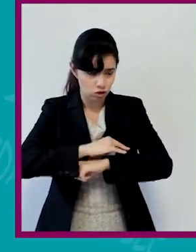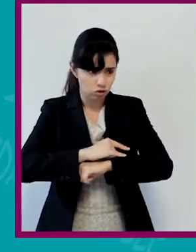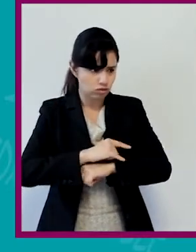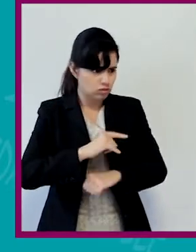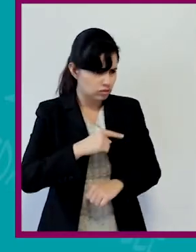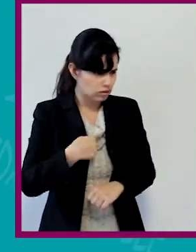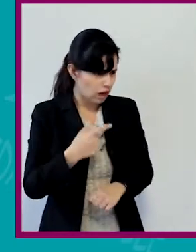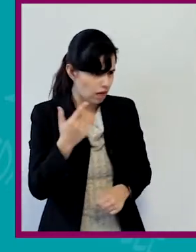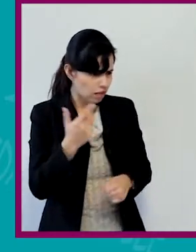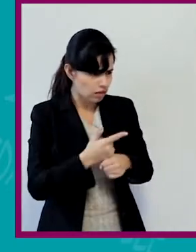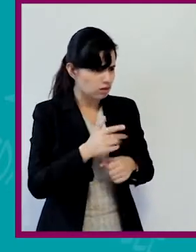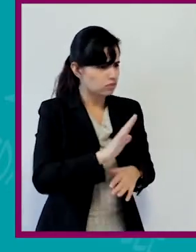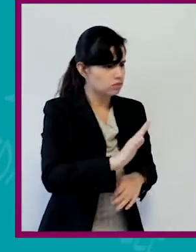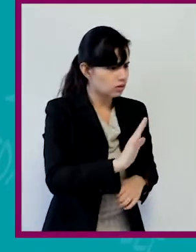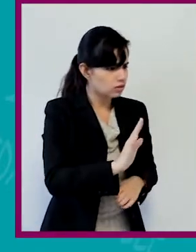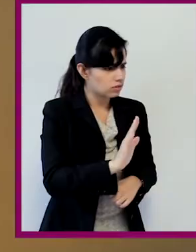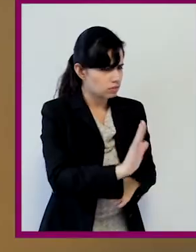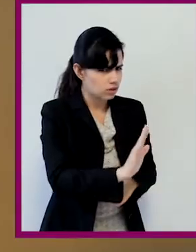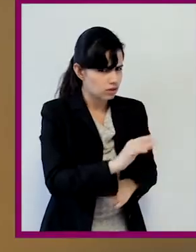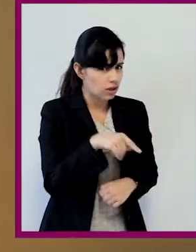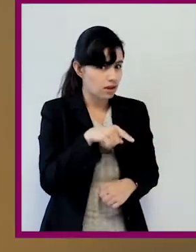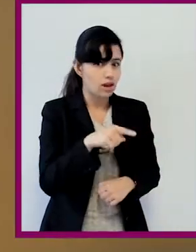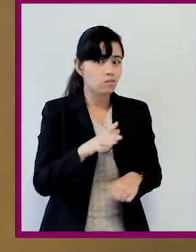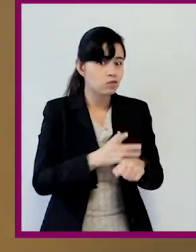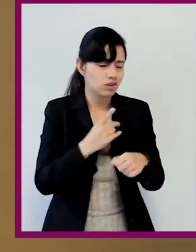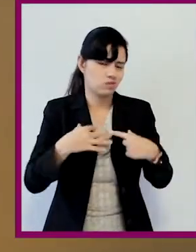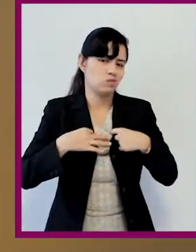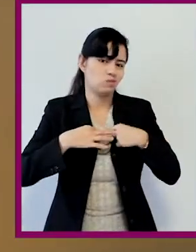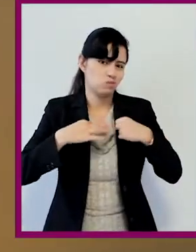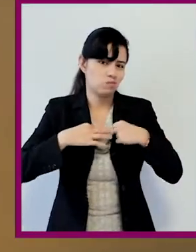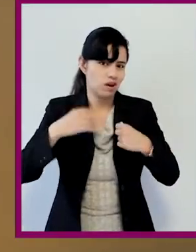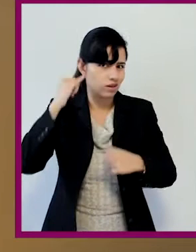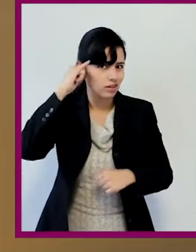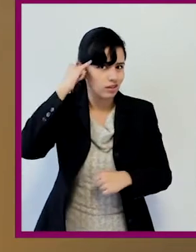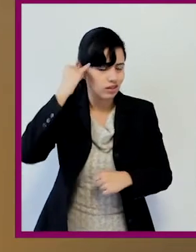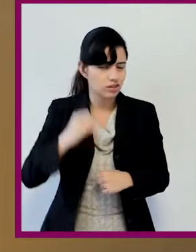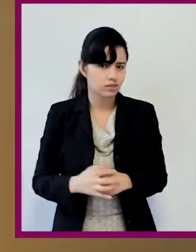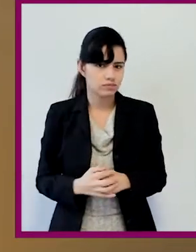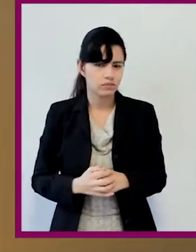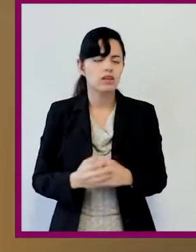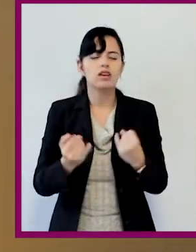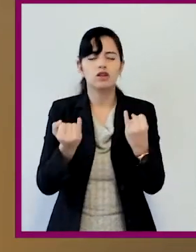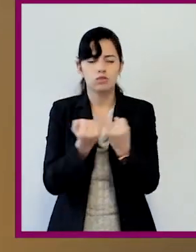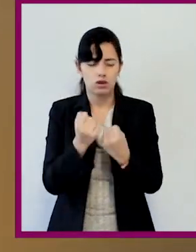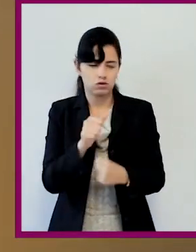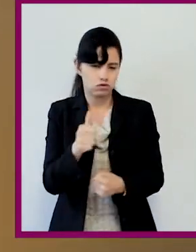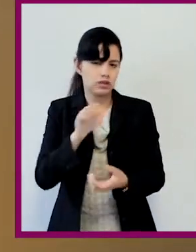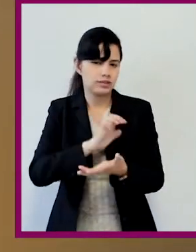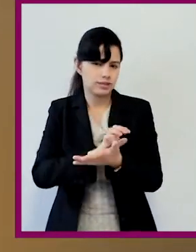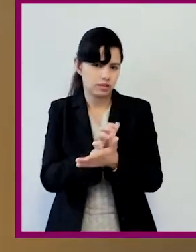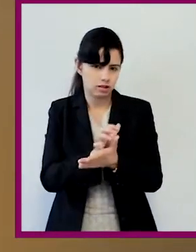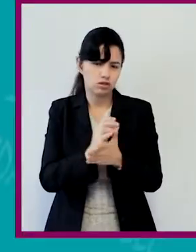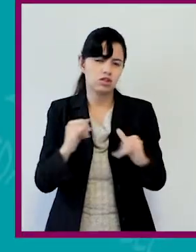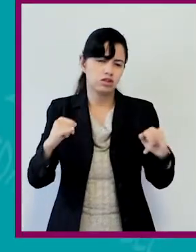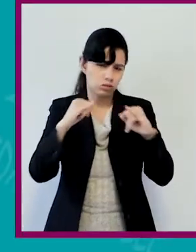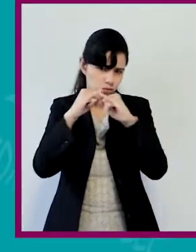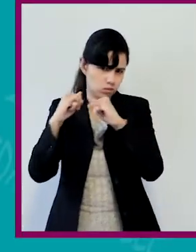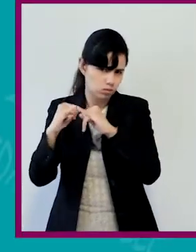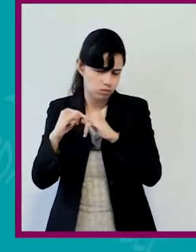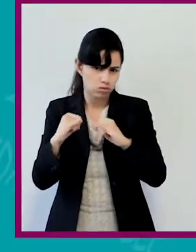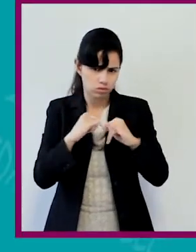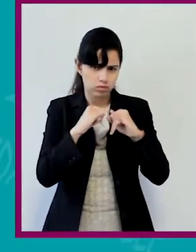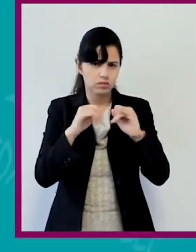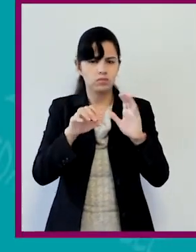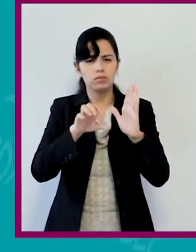discriminador integrado aquí. Pero también hay discriminaciones institucionales. Por ejemplo,